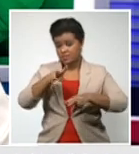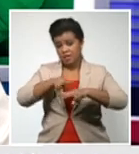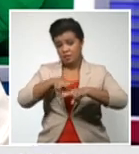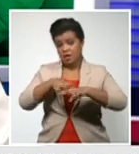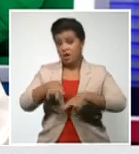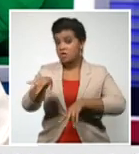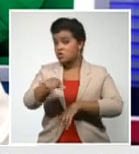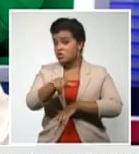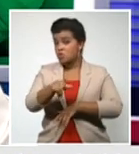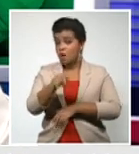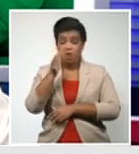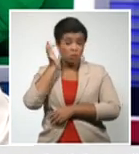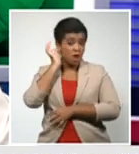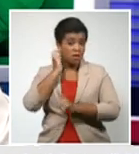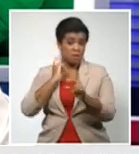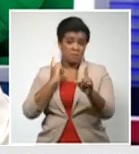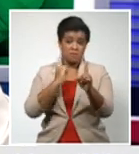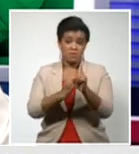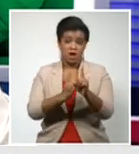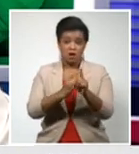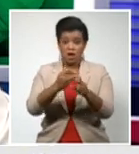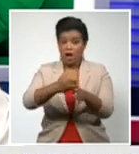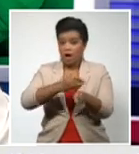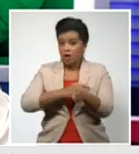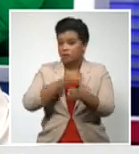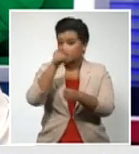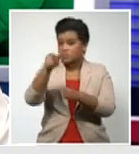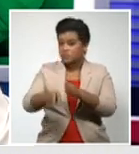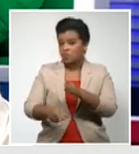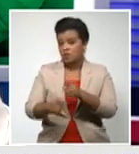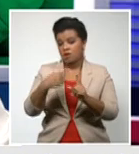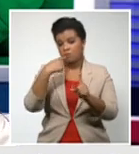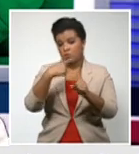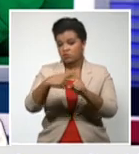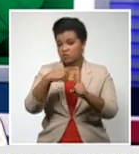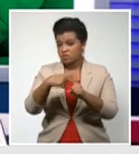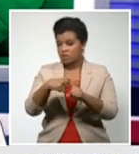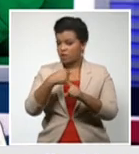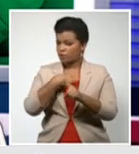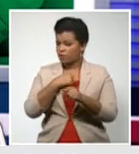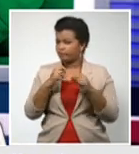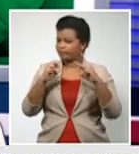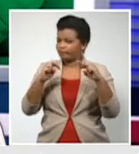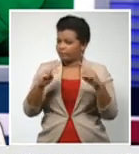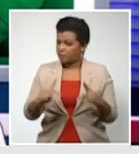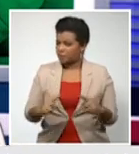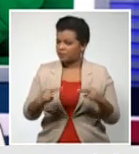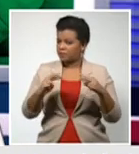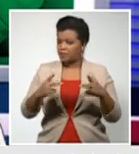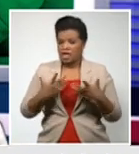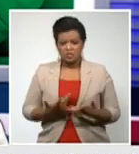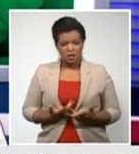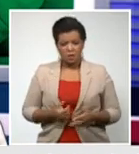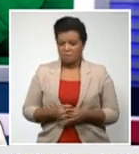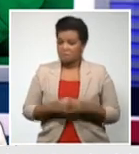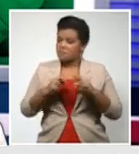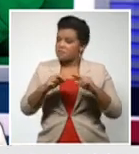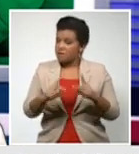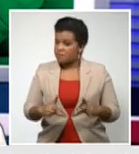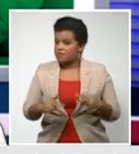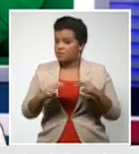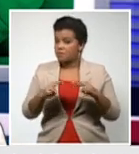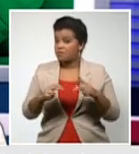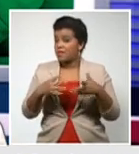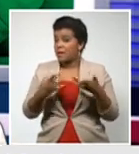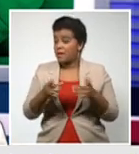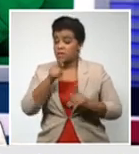contacto de un caso confirmado previamente. No me canso de reiterar el valor que tiene este